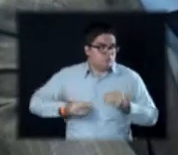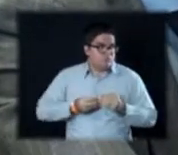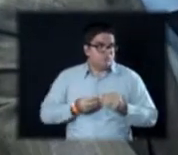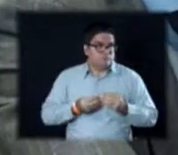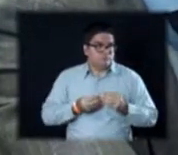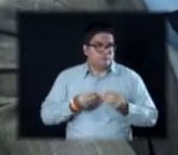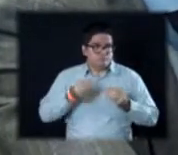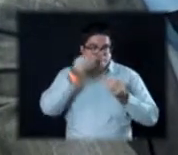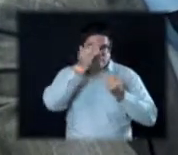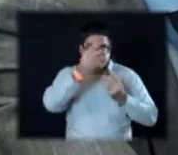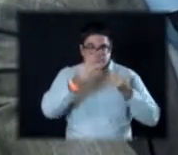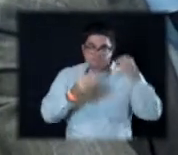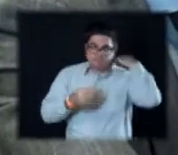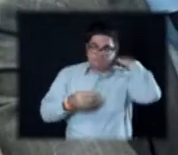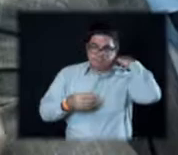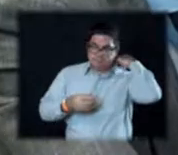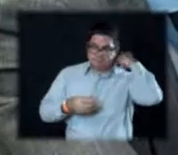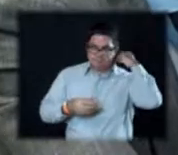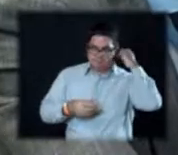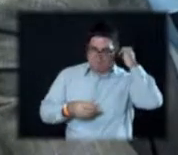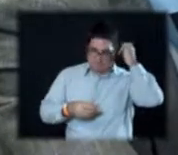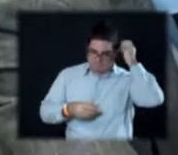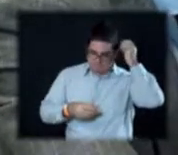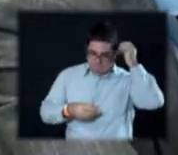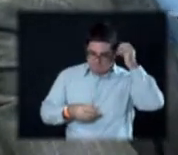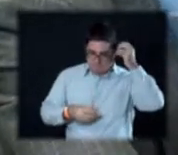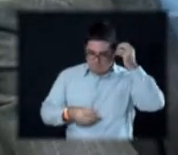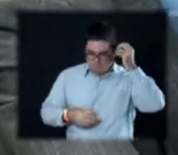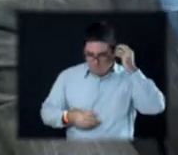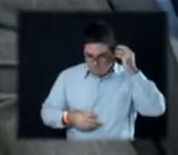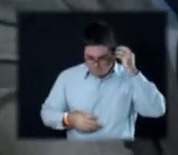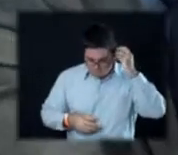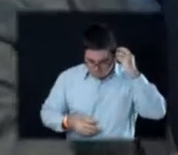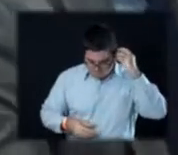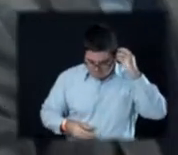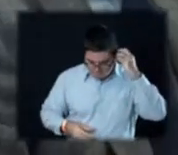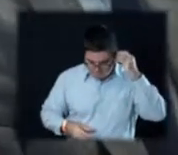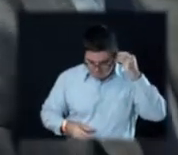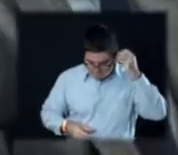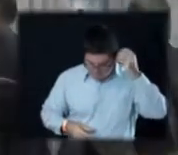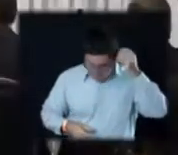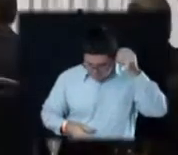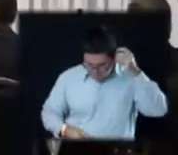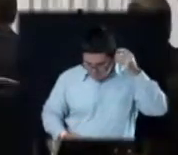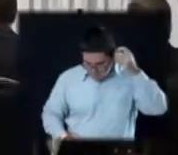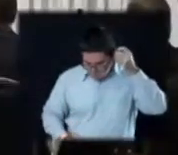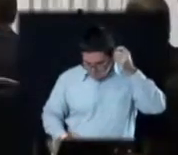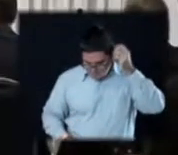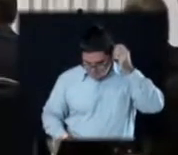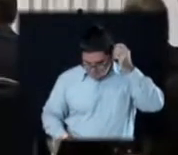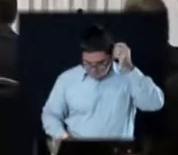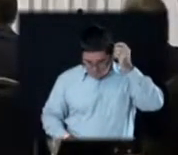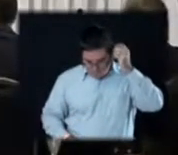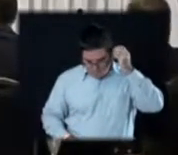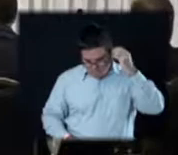más. Es básicamente eso, esa es la atracción que tiene. A ver de dónde vienen los fondos.